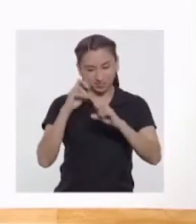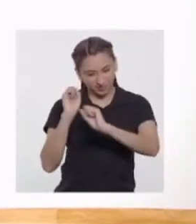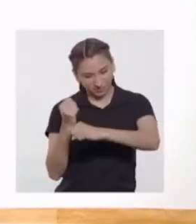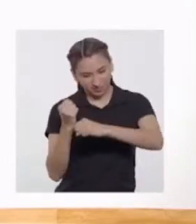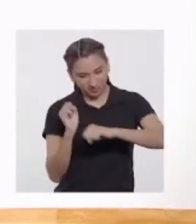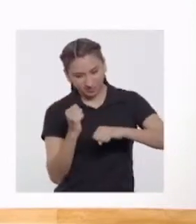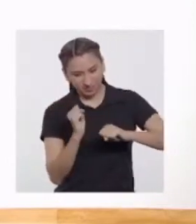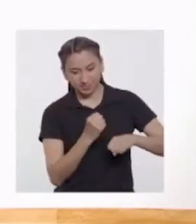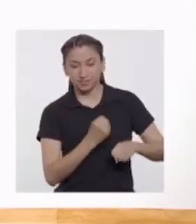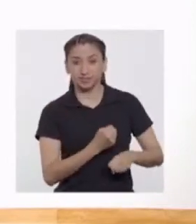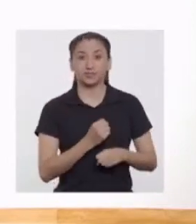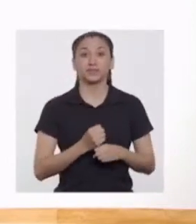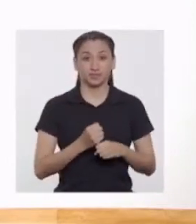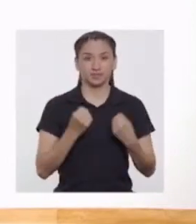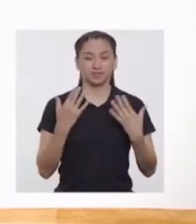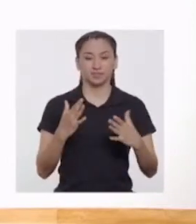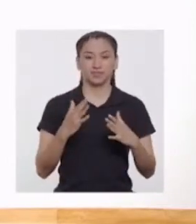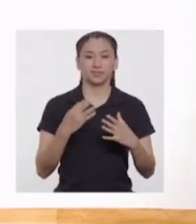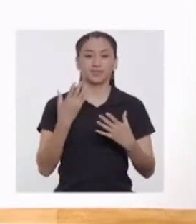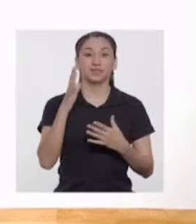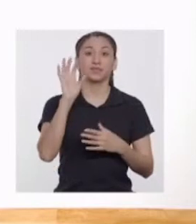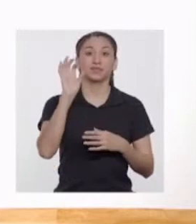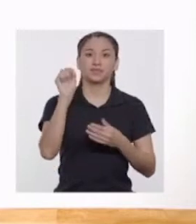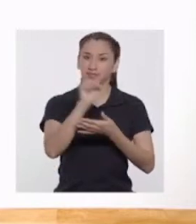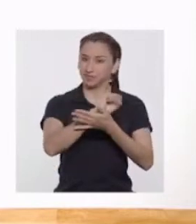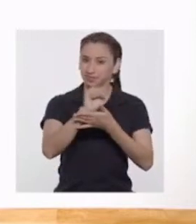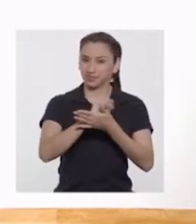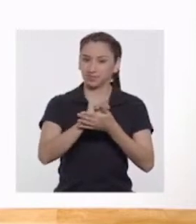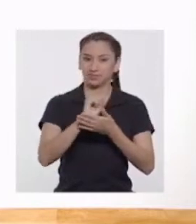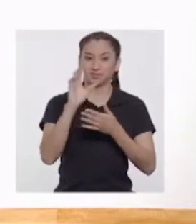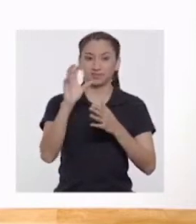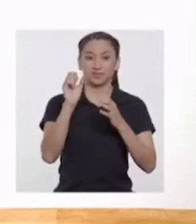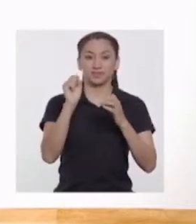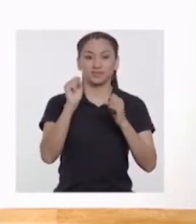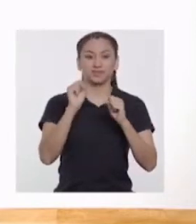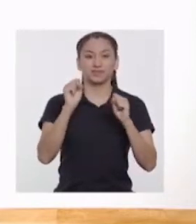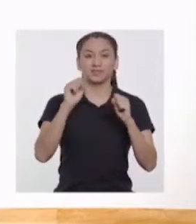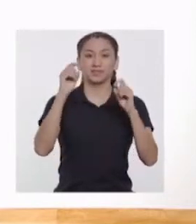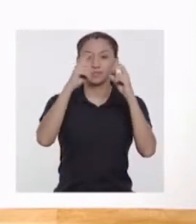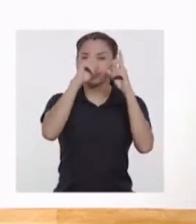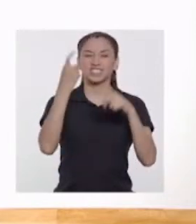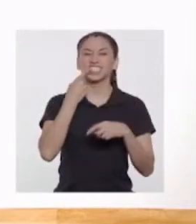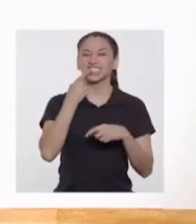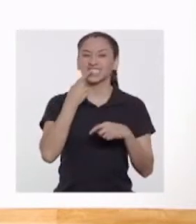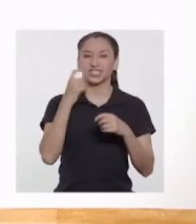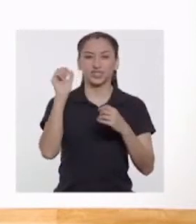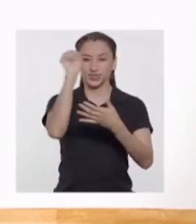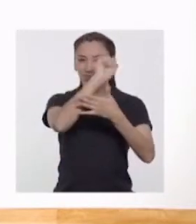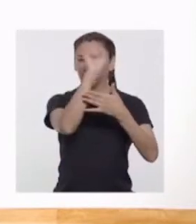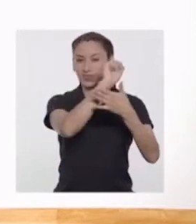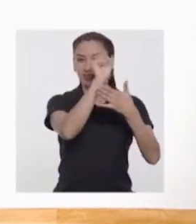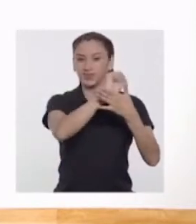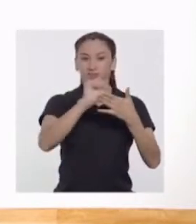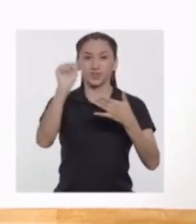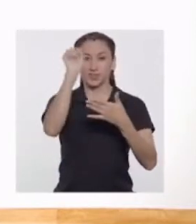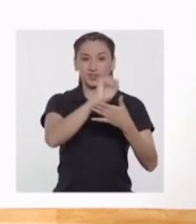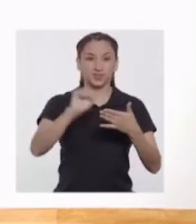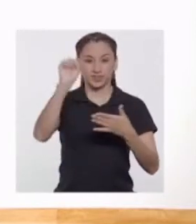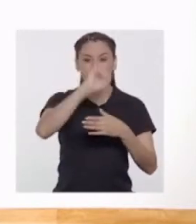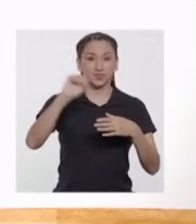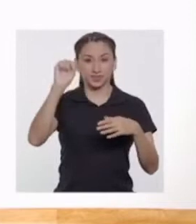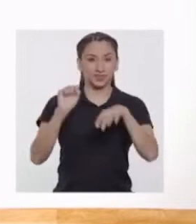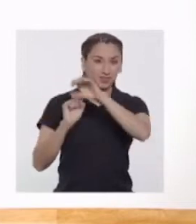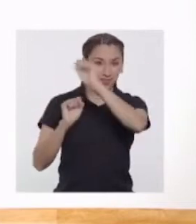silla. Muy bien. Ahora tomamos un trapo y limpiamos las ventanas. Va, derecha,